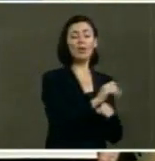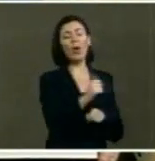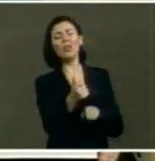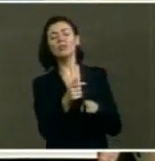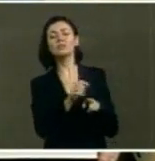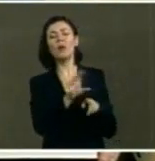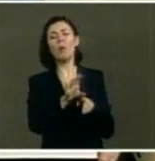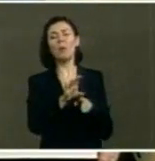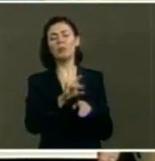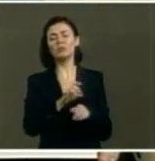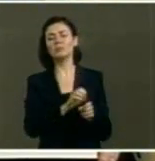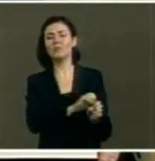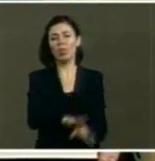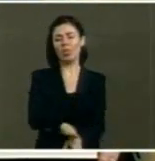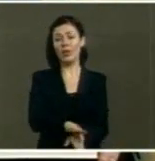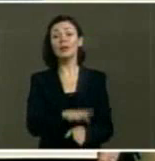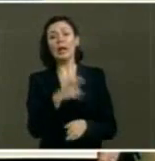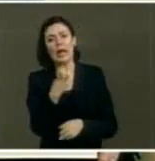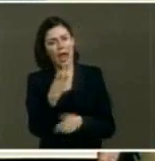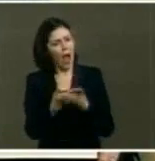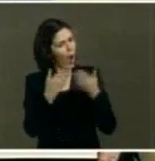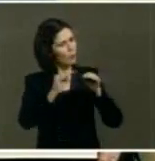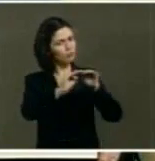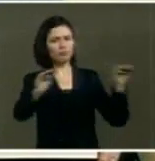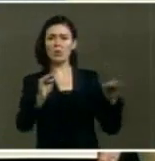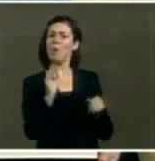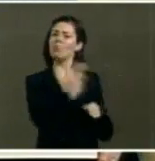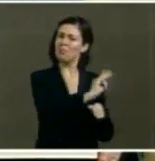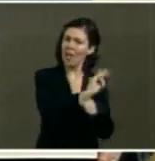así, decidimos impulsar y emprender estos